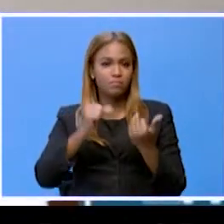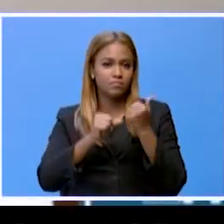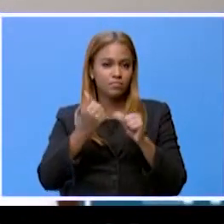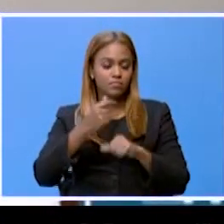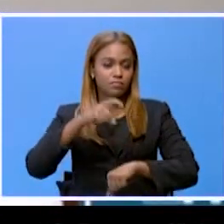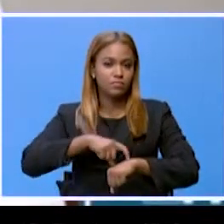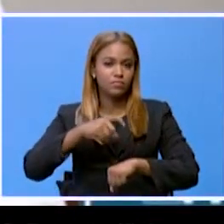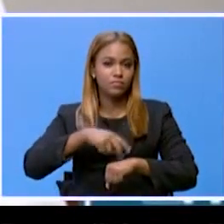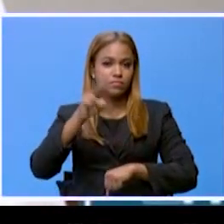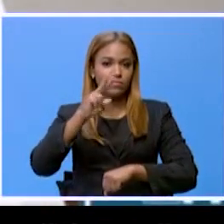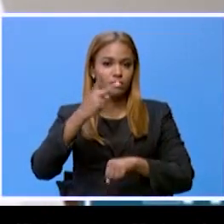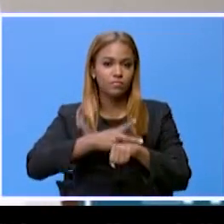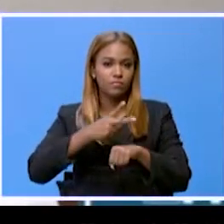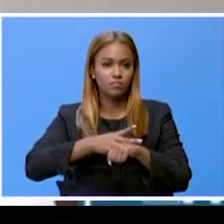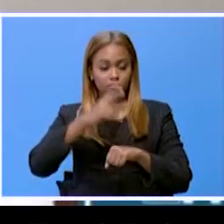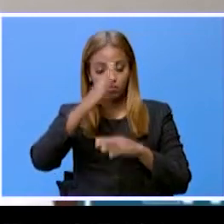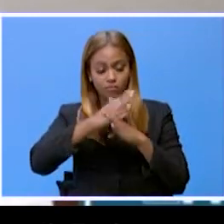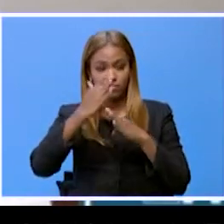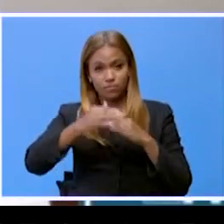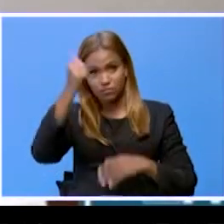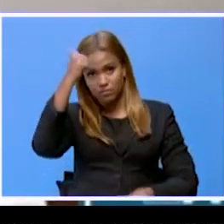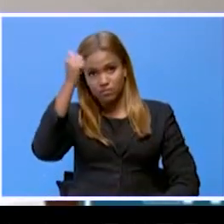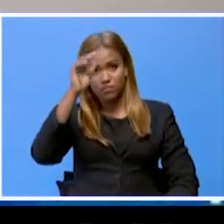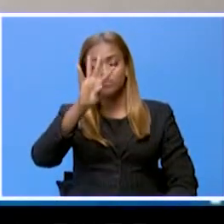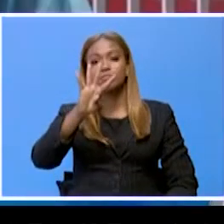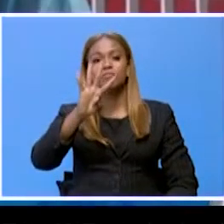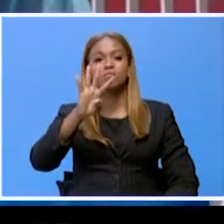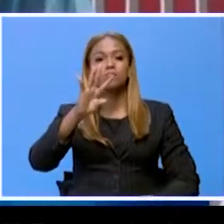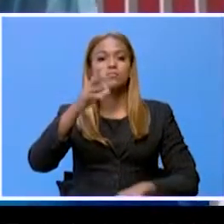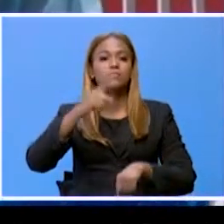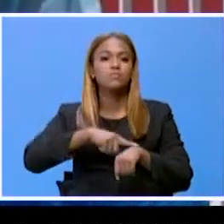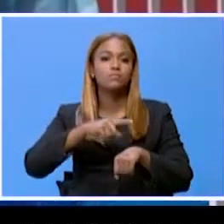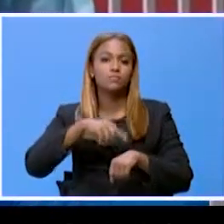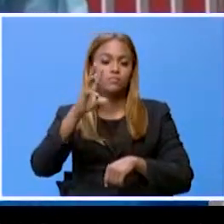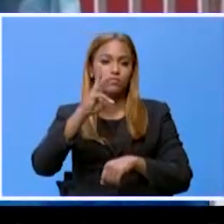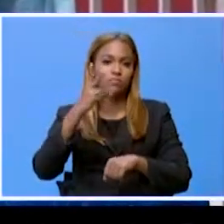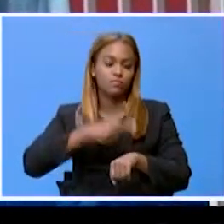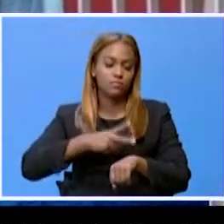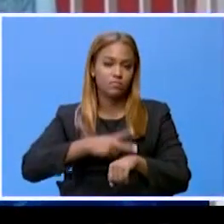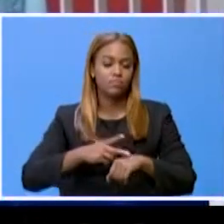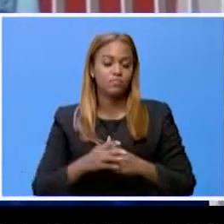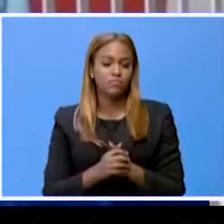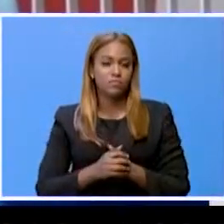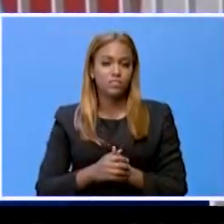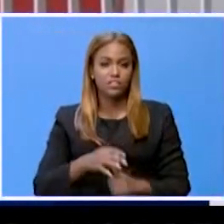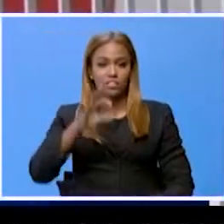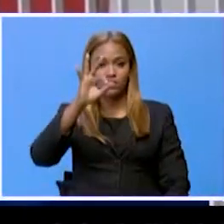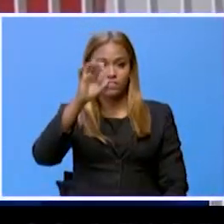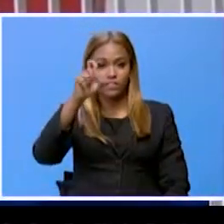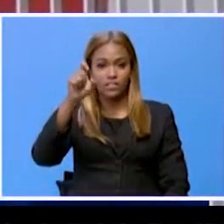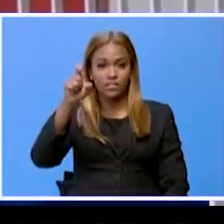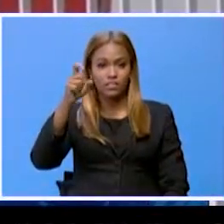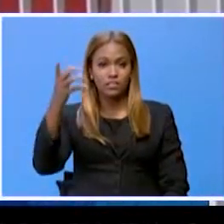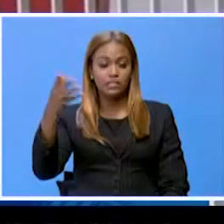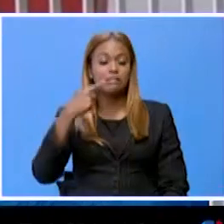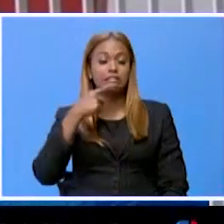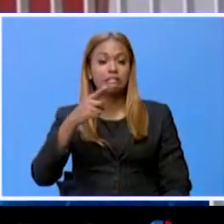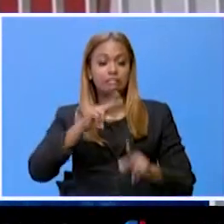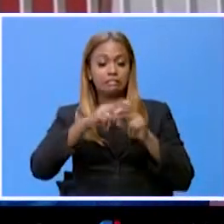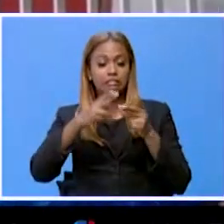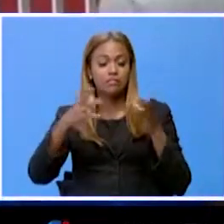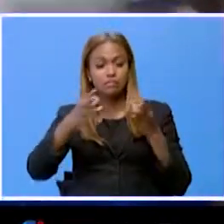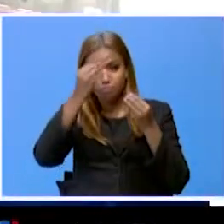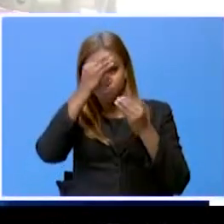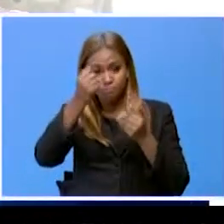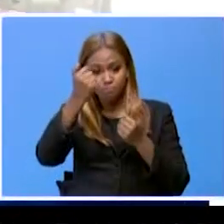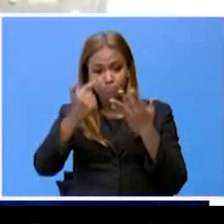abril a las 2 de la tarde y concluye el domingo 4 a las 6 de la tarde. Feliz explicó que en la reunión se conoció el